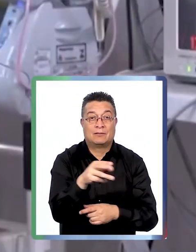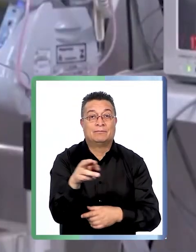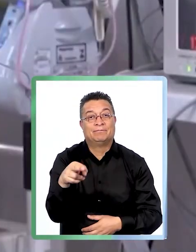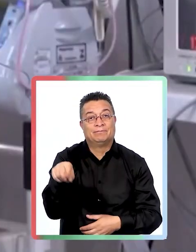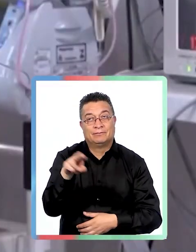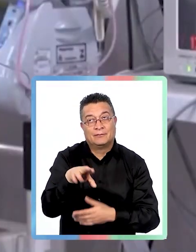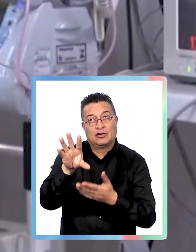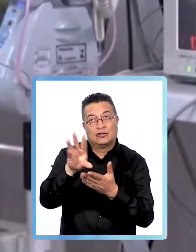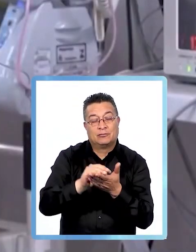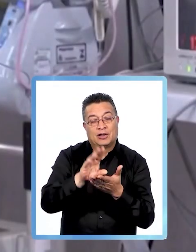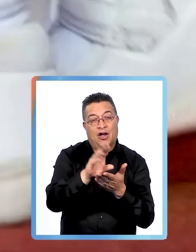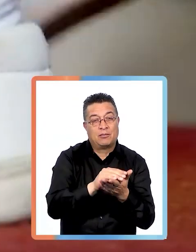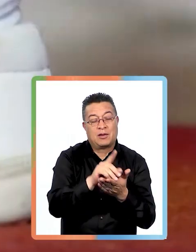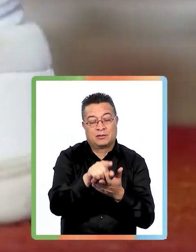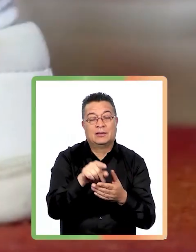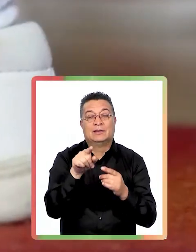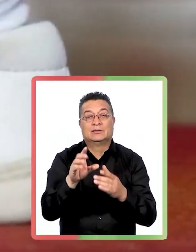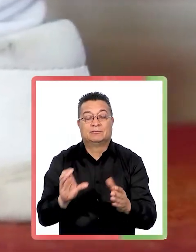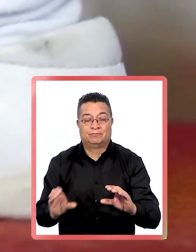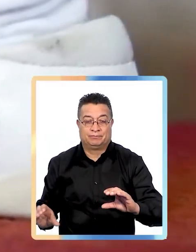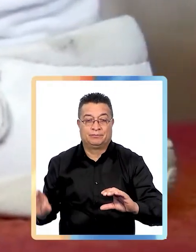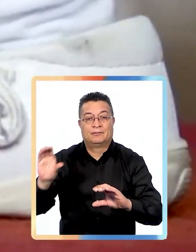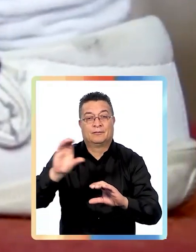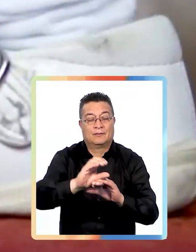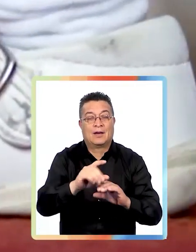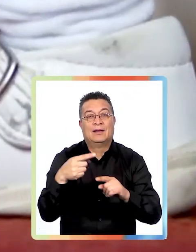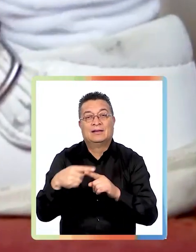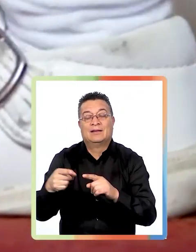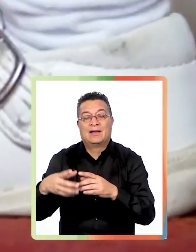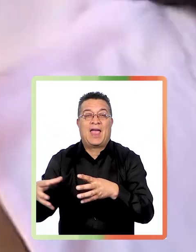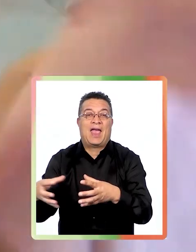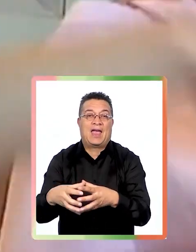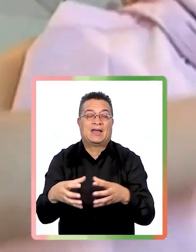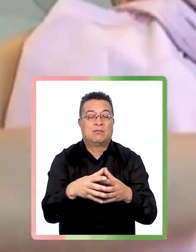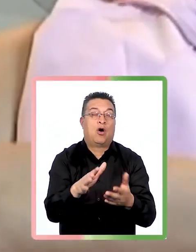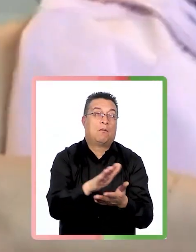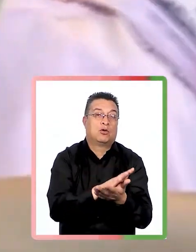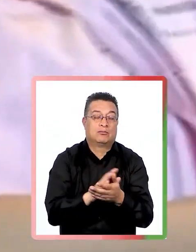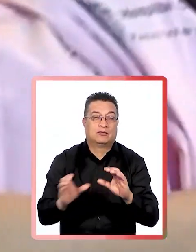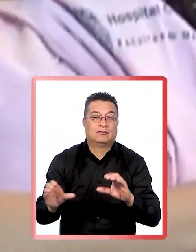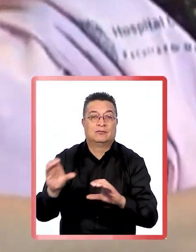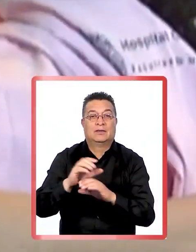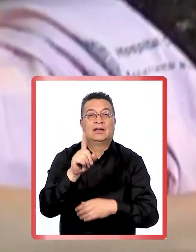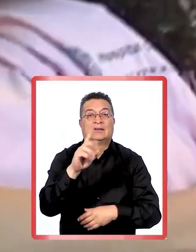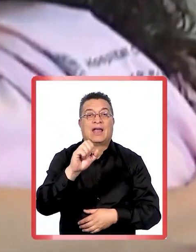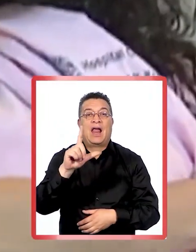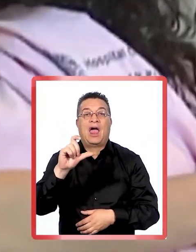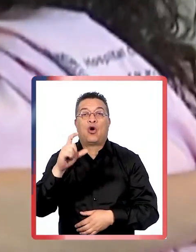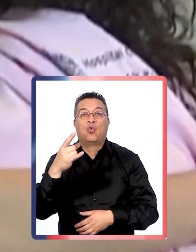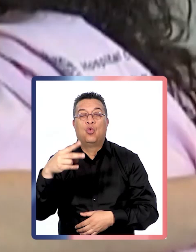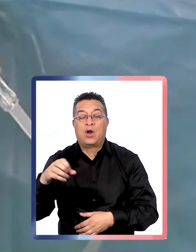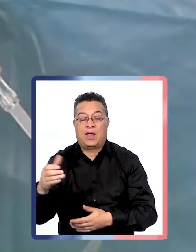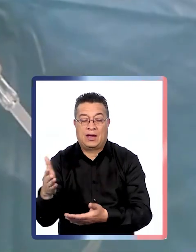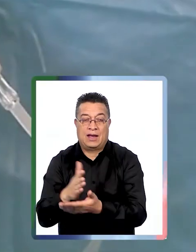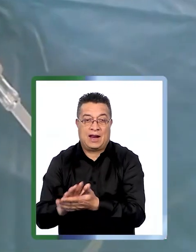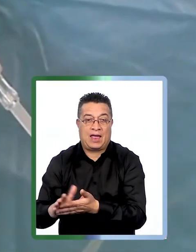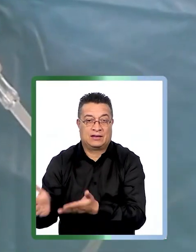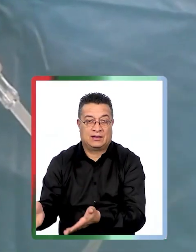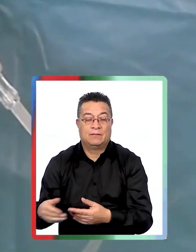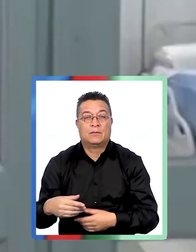gente ha repetido un poco son subsidios de variado tipo, ponte tú, subsidios de sala cuna